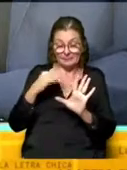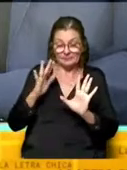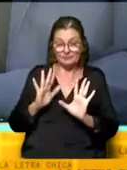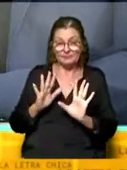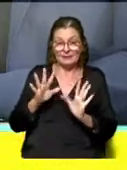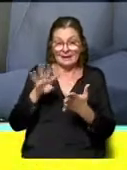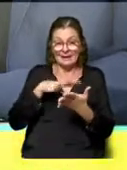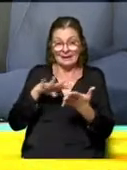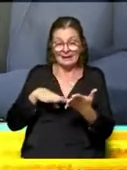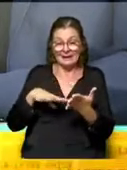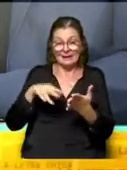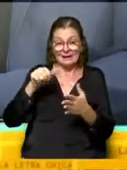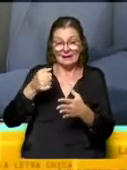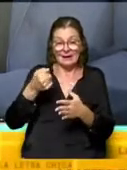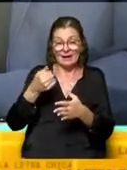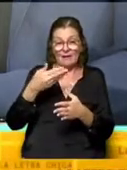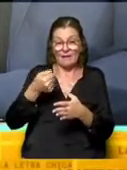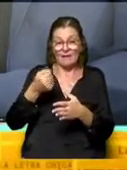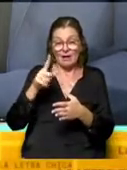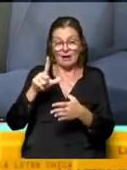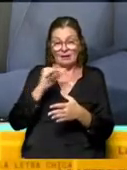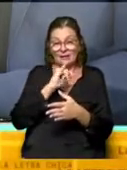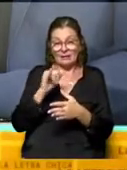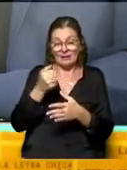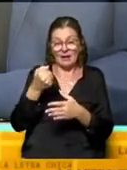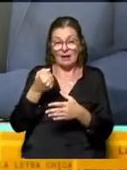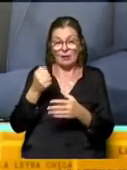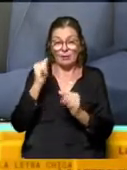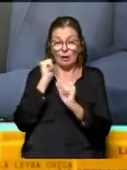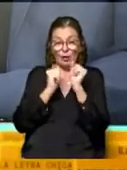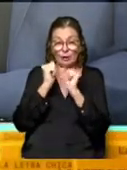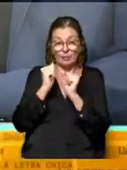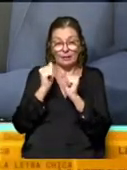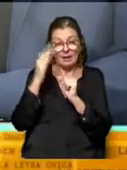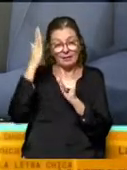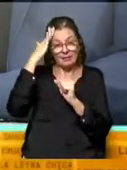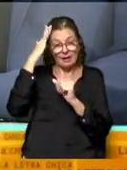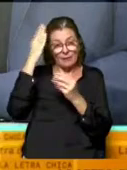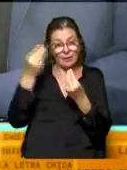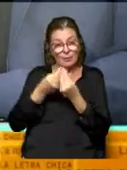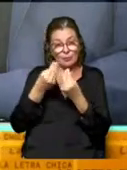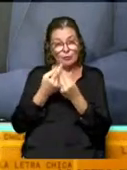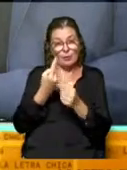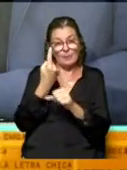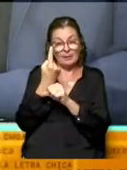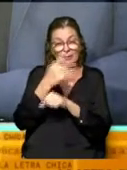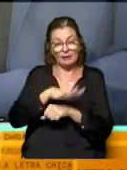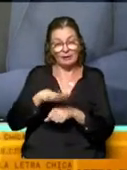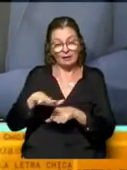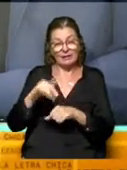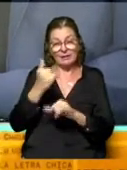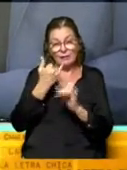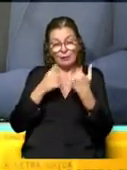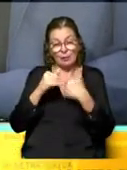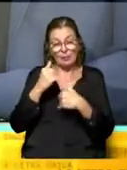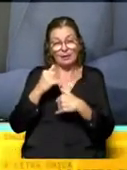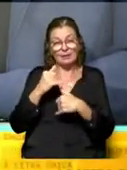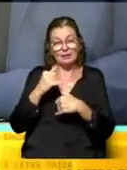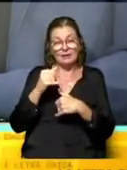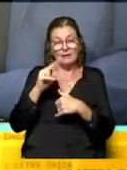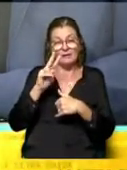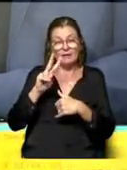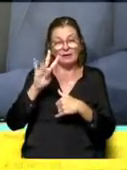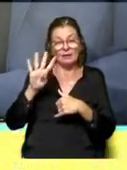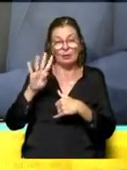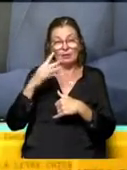leer también a Ana Balsa, es una persona, una economista que sabe mucho de primera infancia, cuando ella hace en este informe del 24